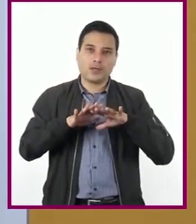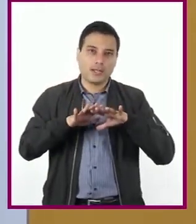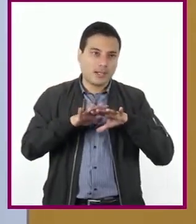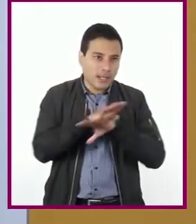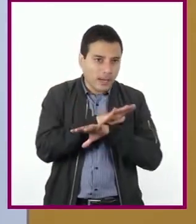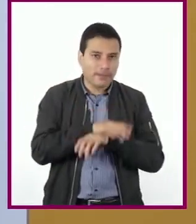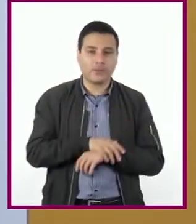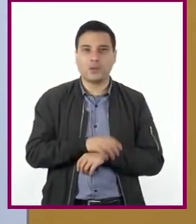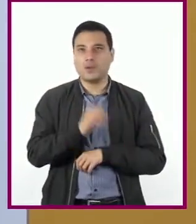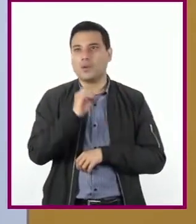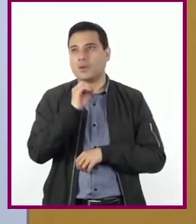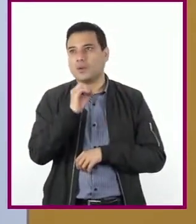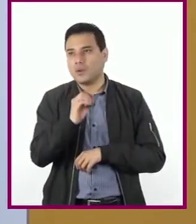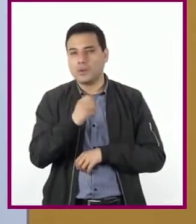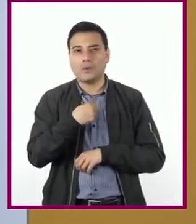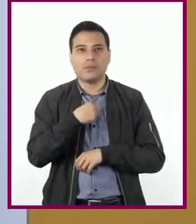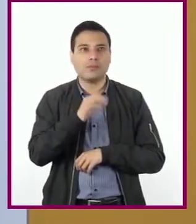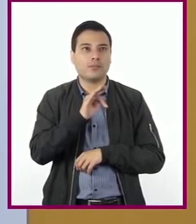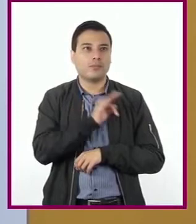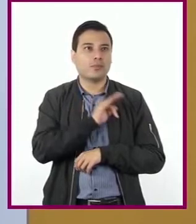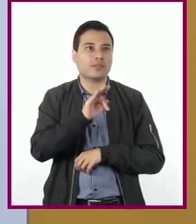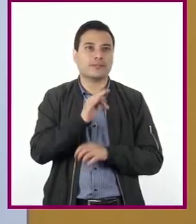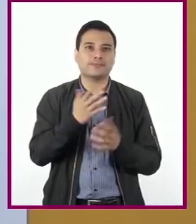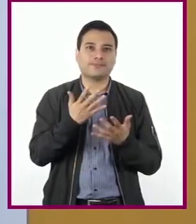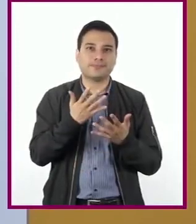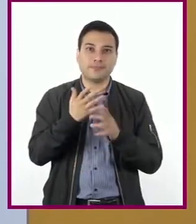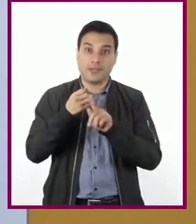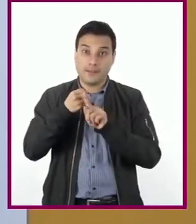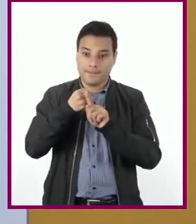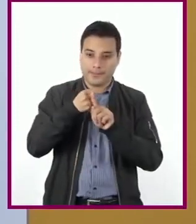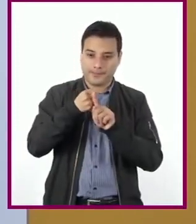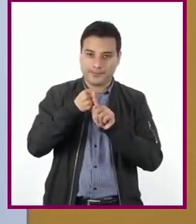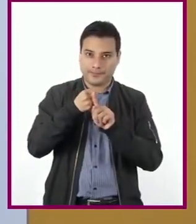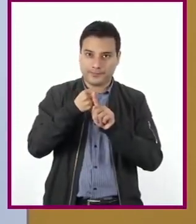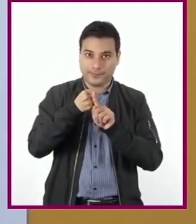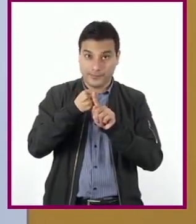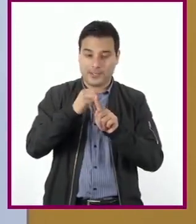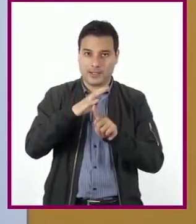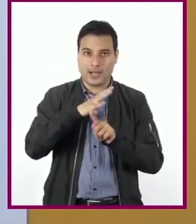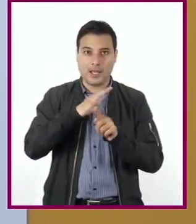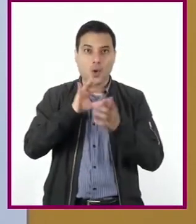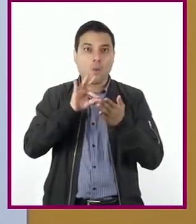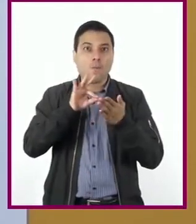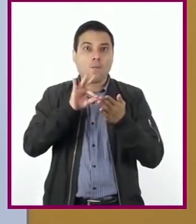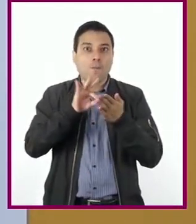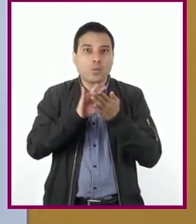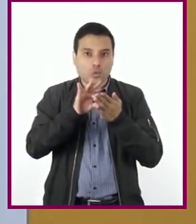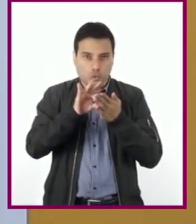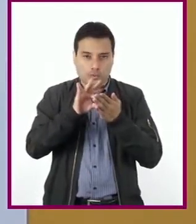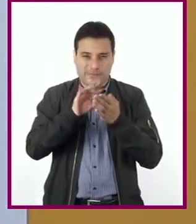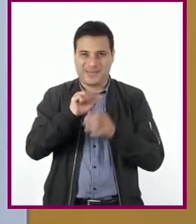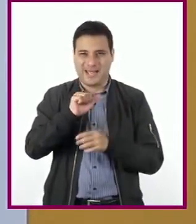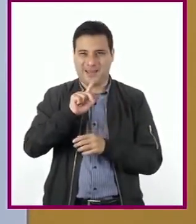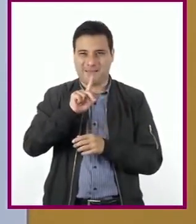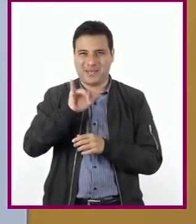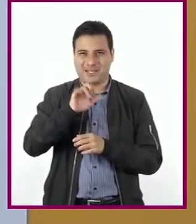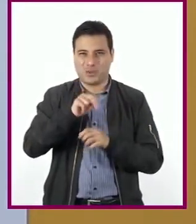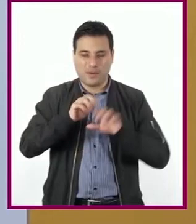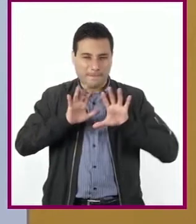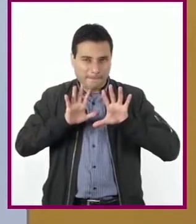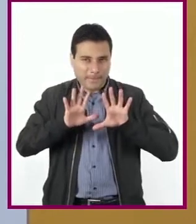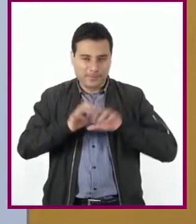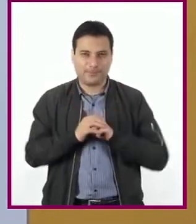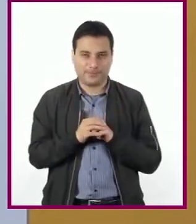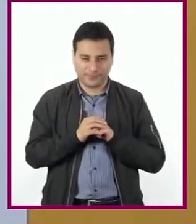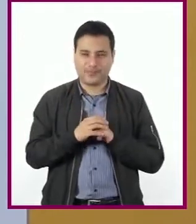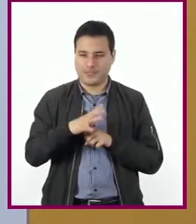generar movimiento. Esta fuerza tendrá un punto de aplicación que depende del observador o del sistema de referencia.